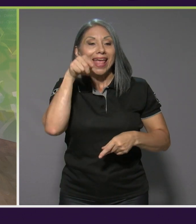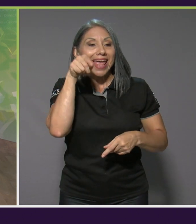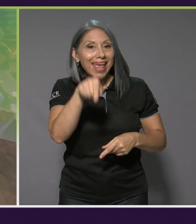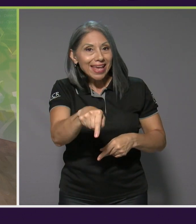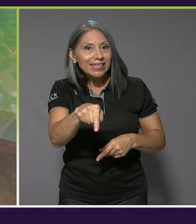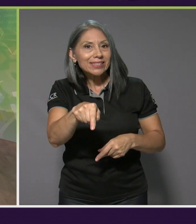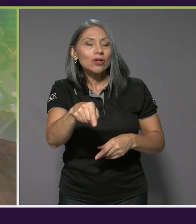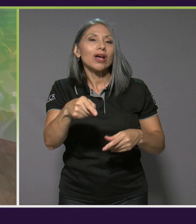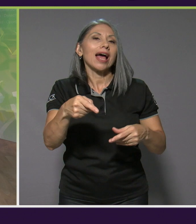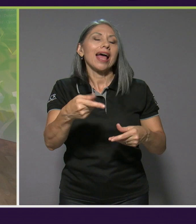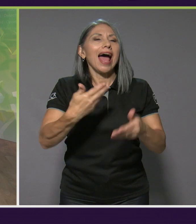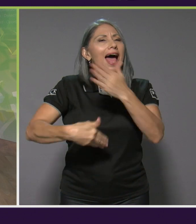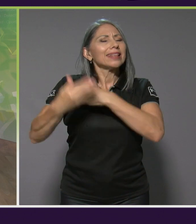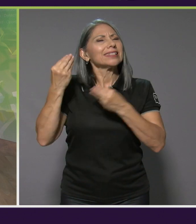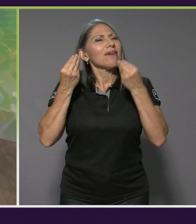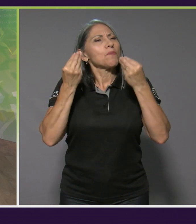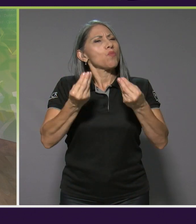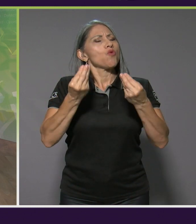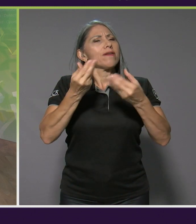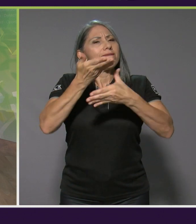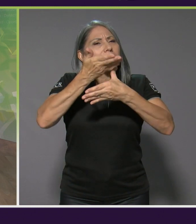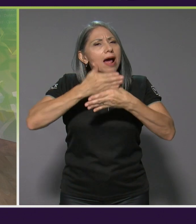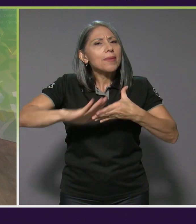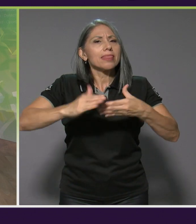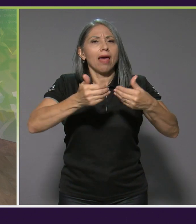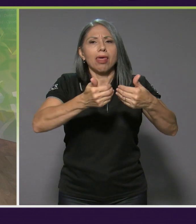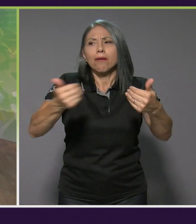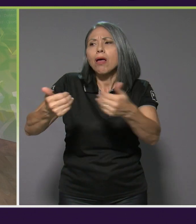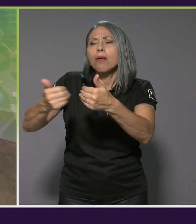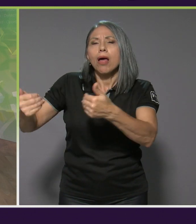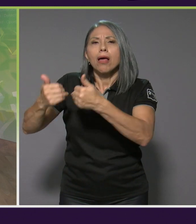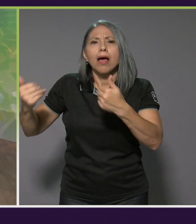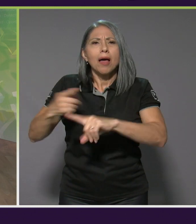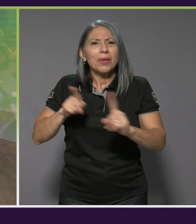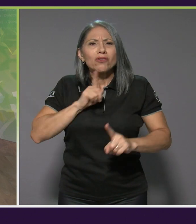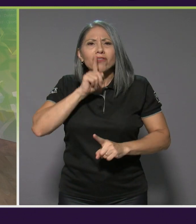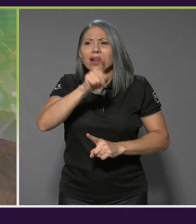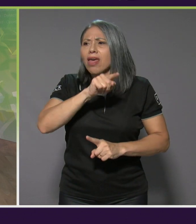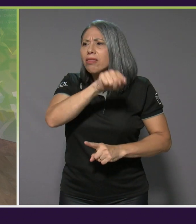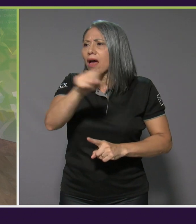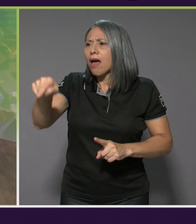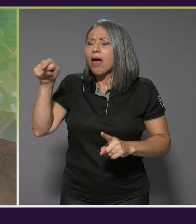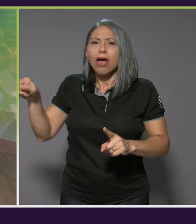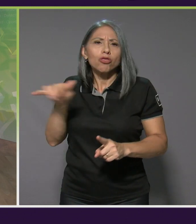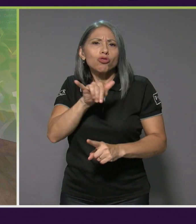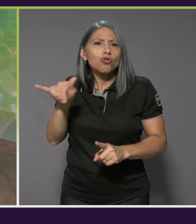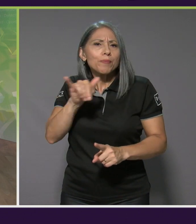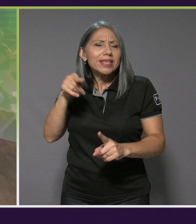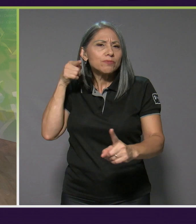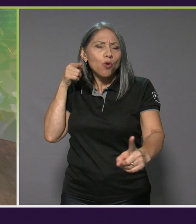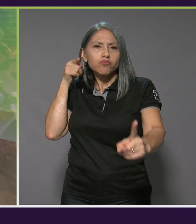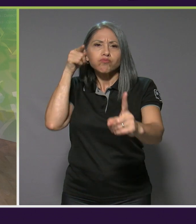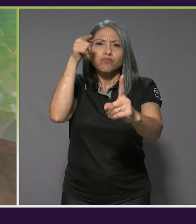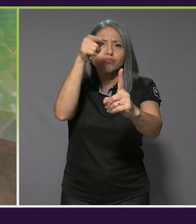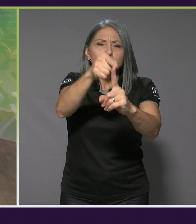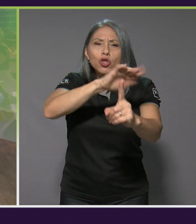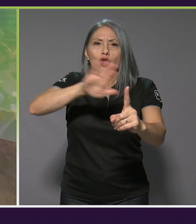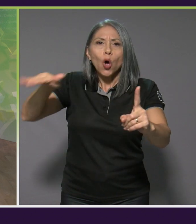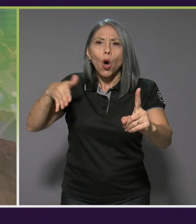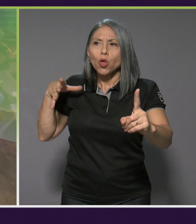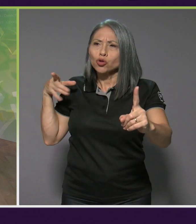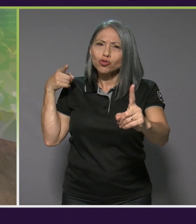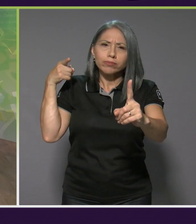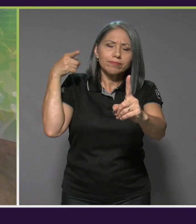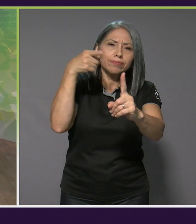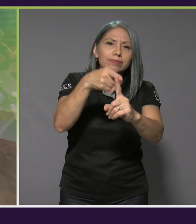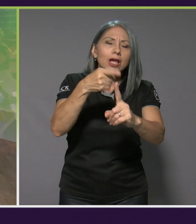visión cuando en realidad todos vamos como hacia lo mismo, ¿verdad? Estamos interesados porque todas las personas de este